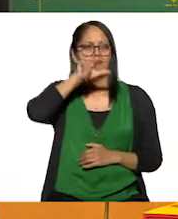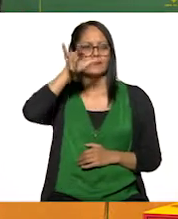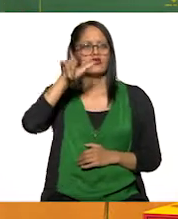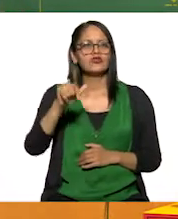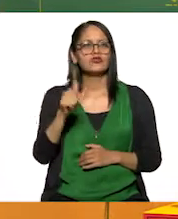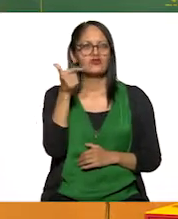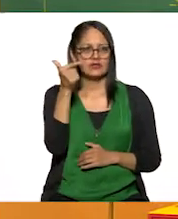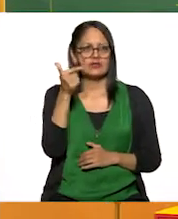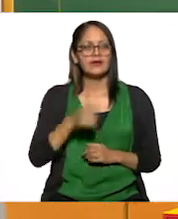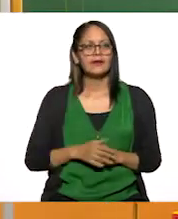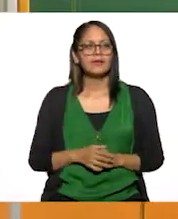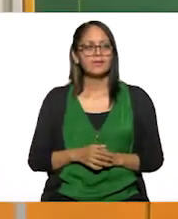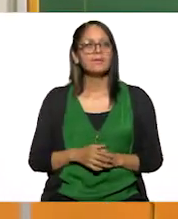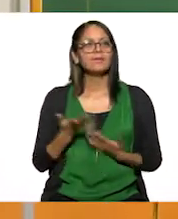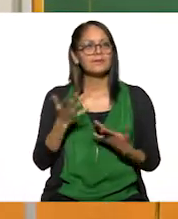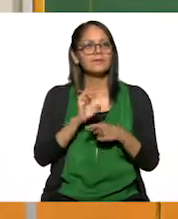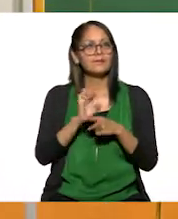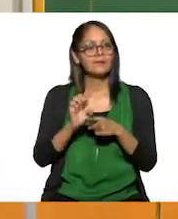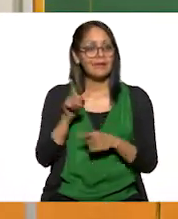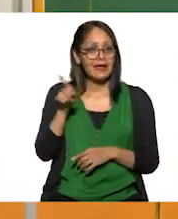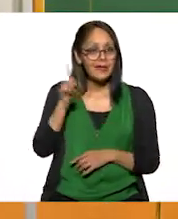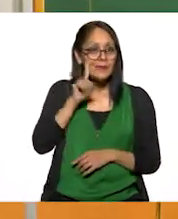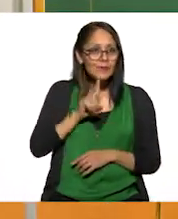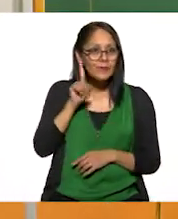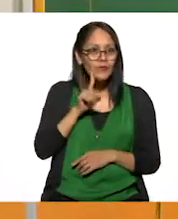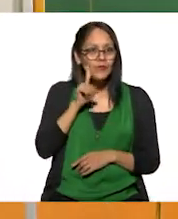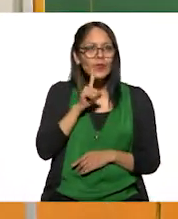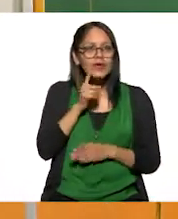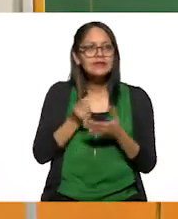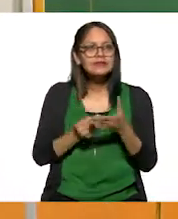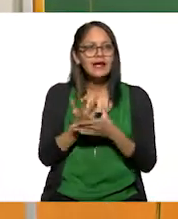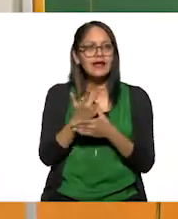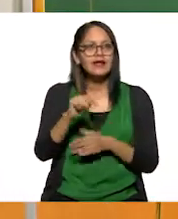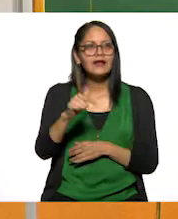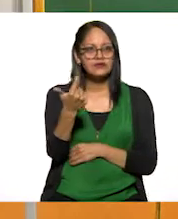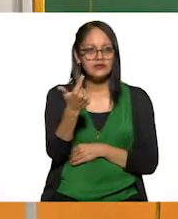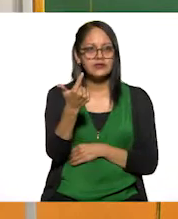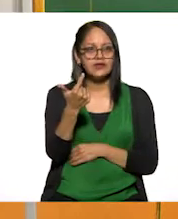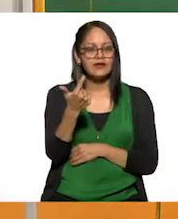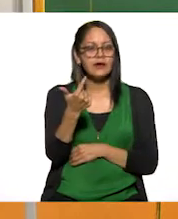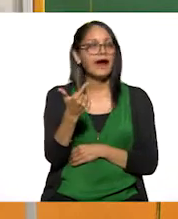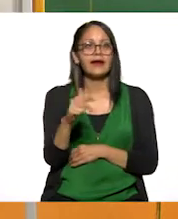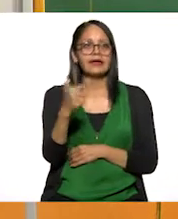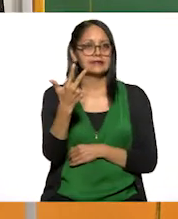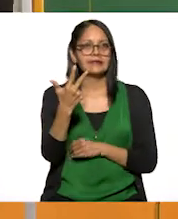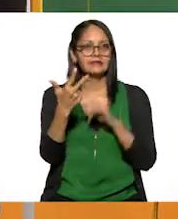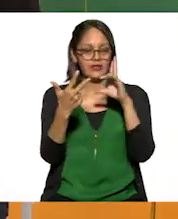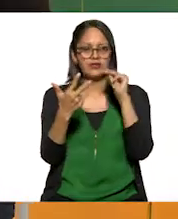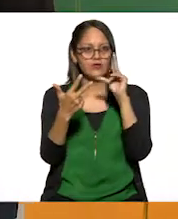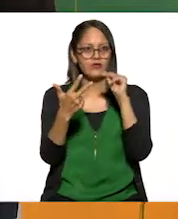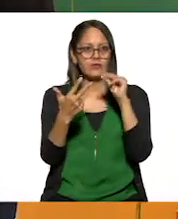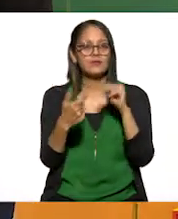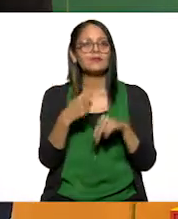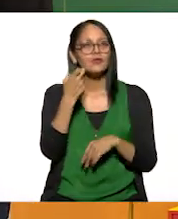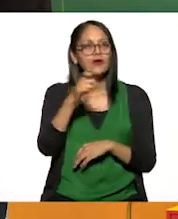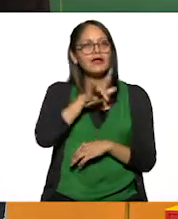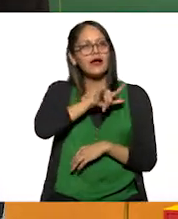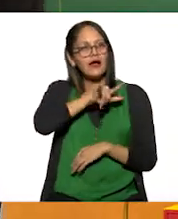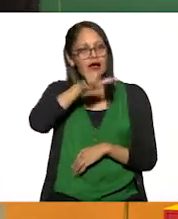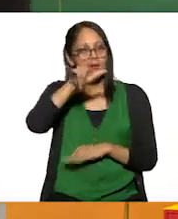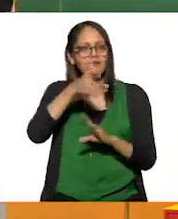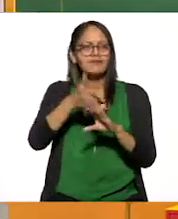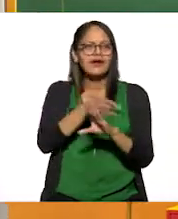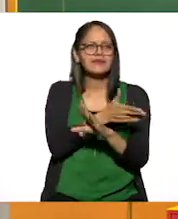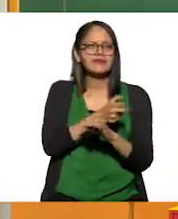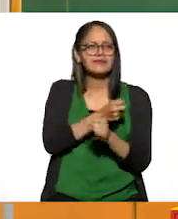horas. Entonces, ella salió a las 12 y no a las 13. Por lo que incluso tomó el avión mucho